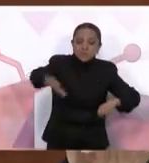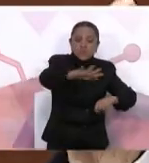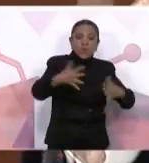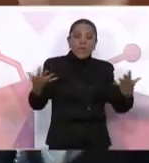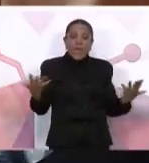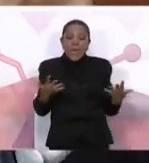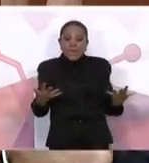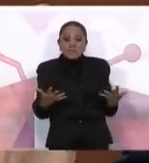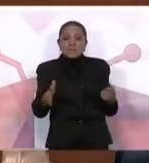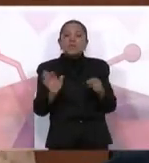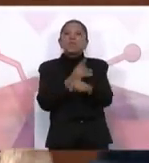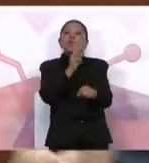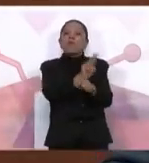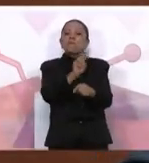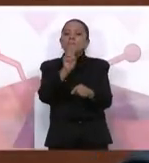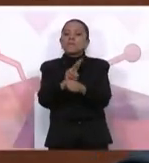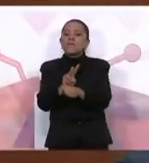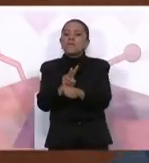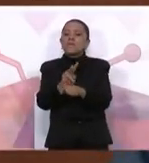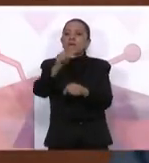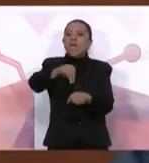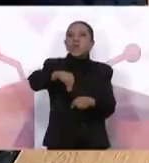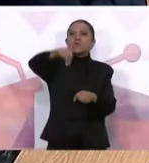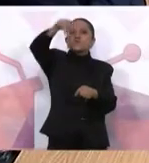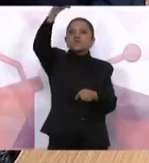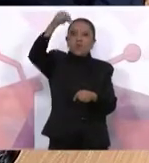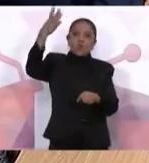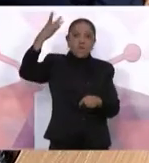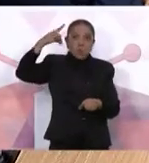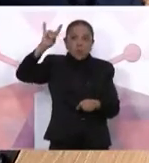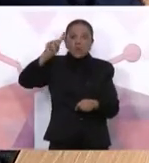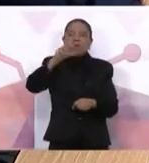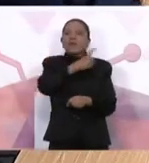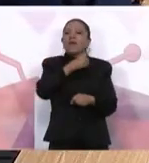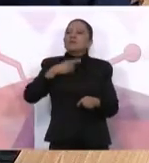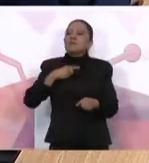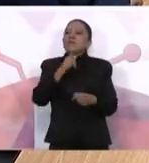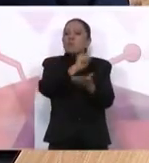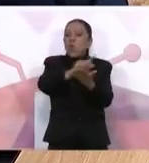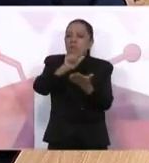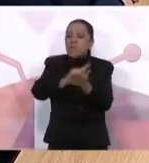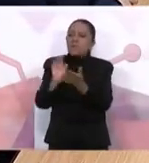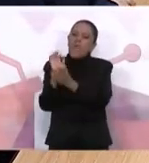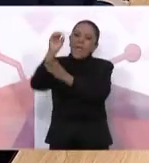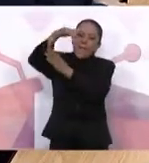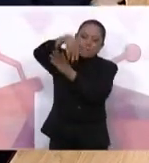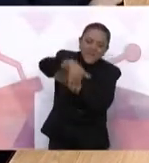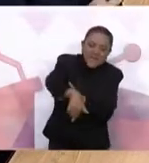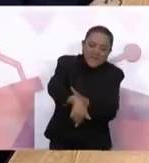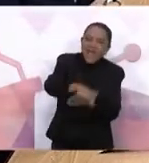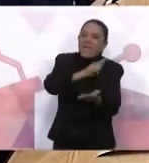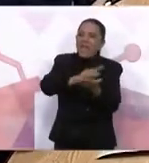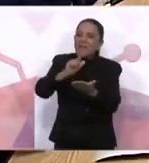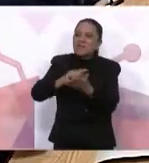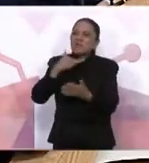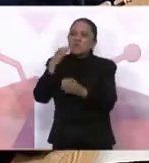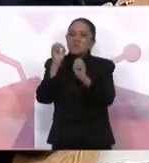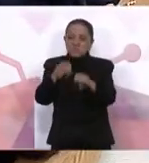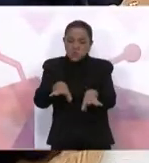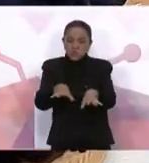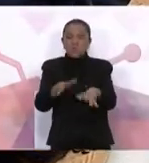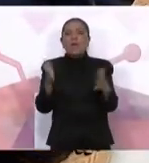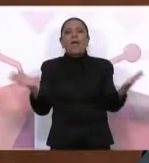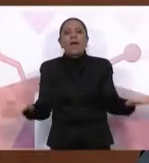de cuernavaca nuestras barrancas limpiarlas generar incentivos también a las empresas que están hoy con un